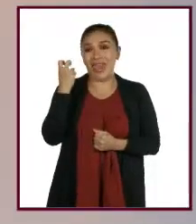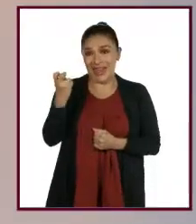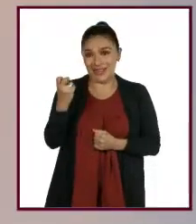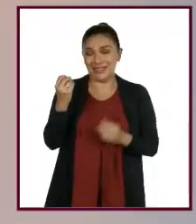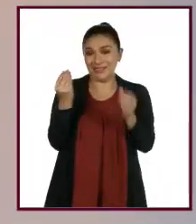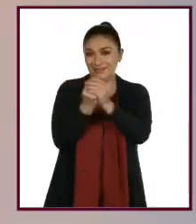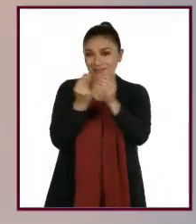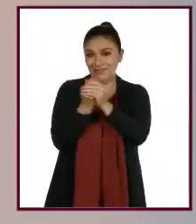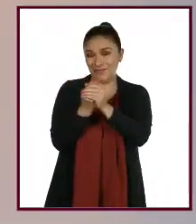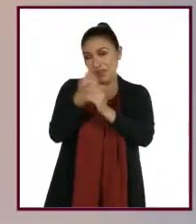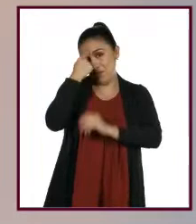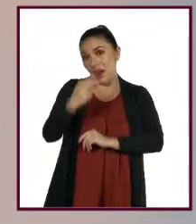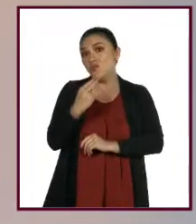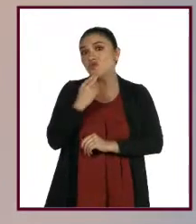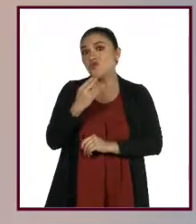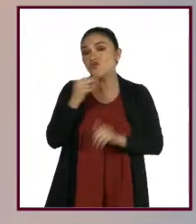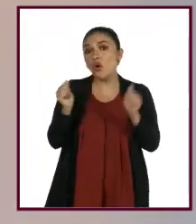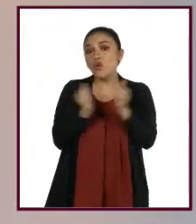tipo de